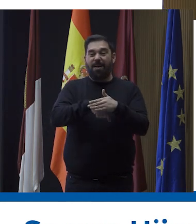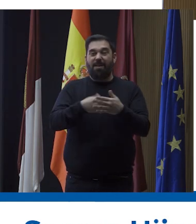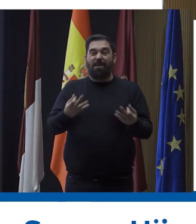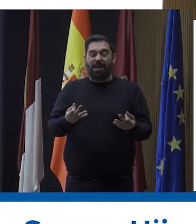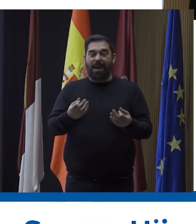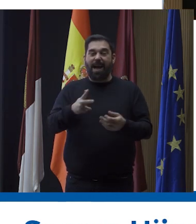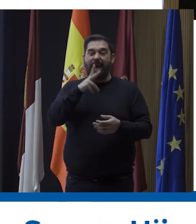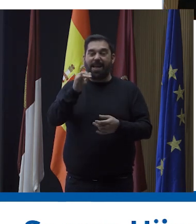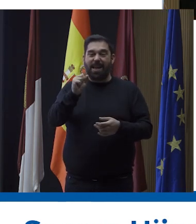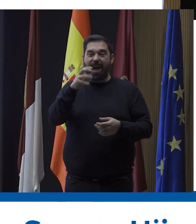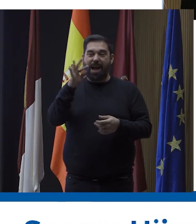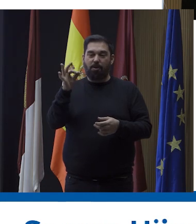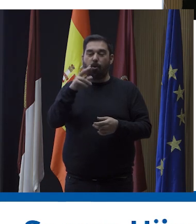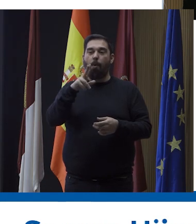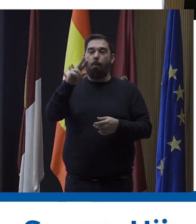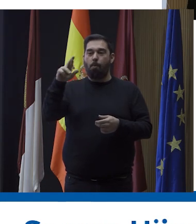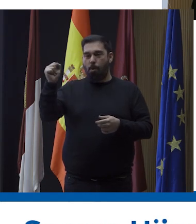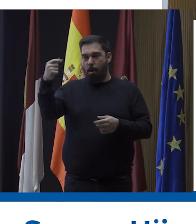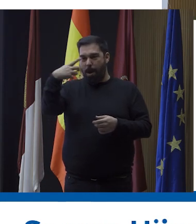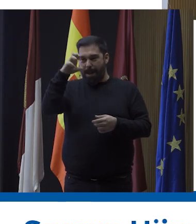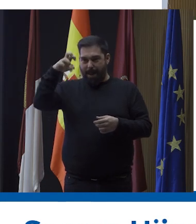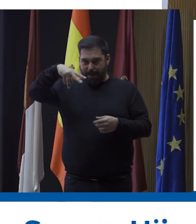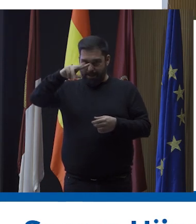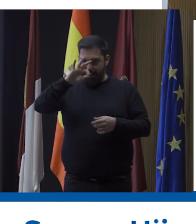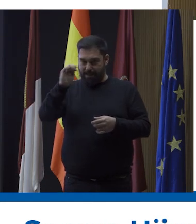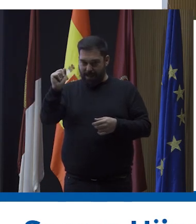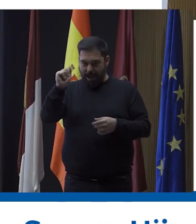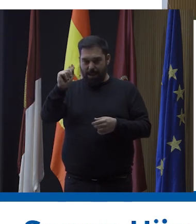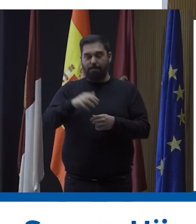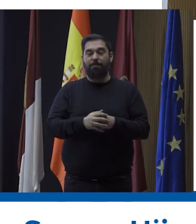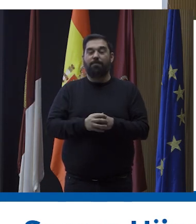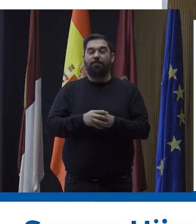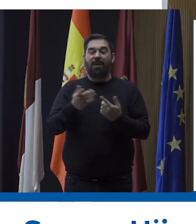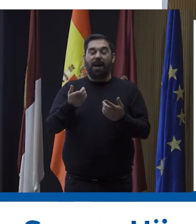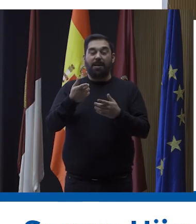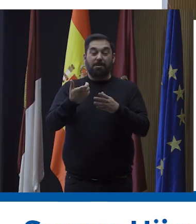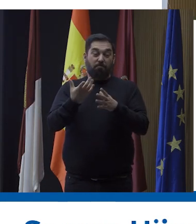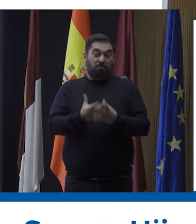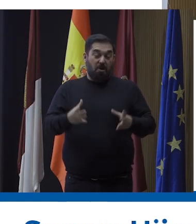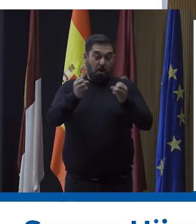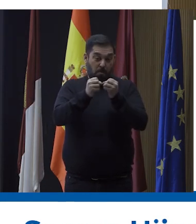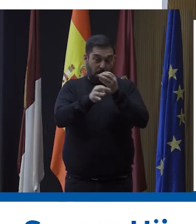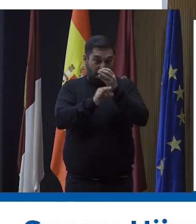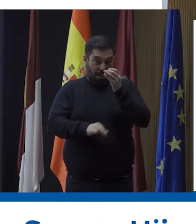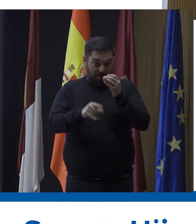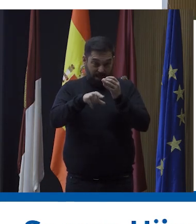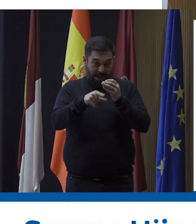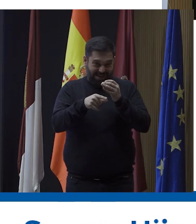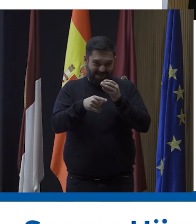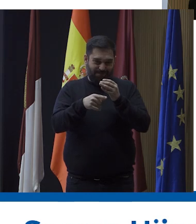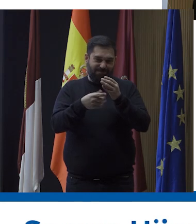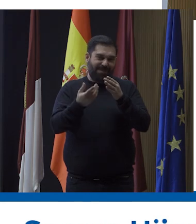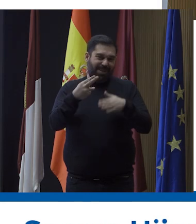el hiato urogenital. Entonces se dirigen mal las presiones, van hacia la vejiga, hacia la uretra y ¡zas! Se produce el